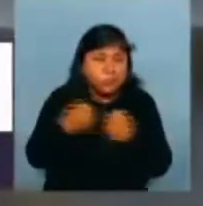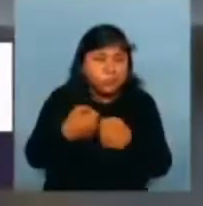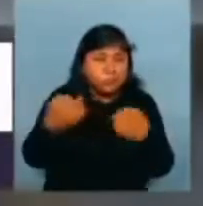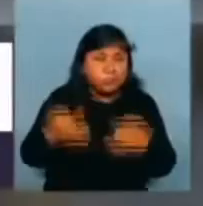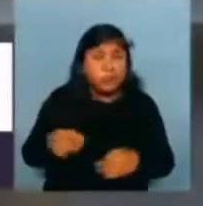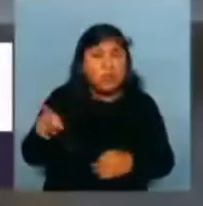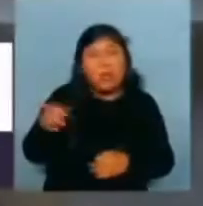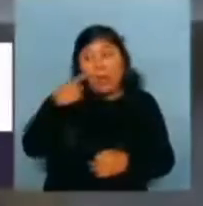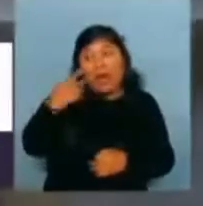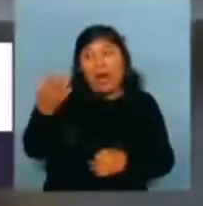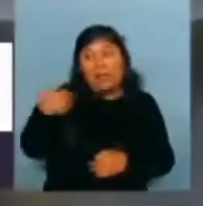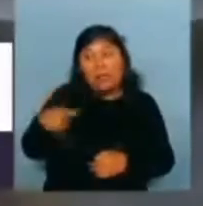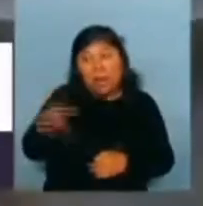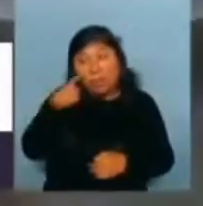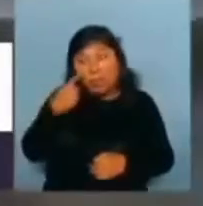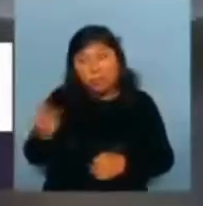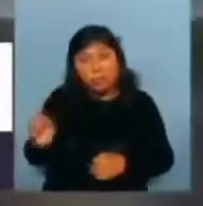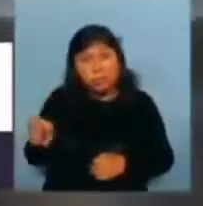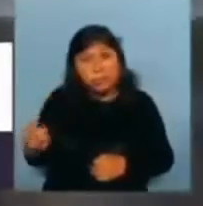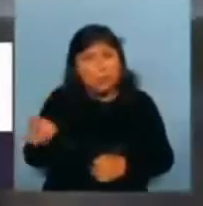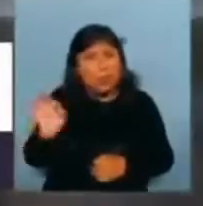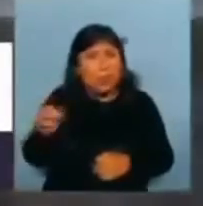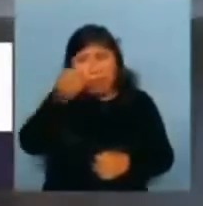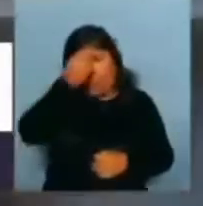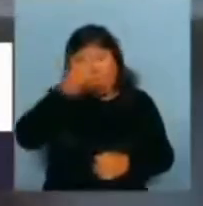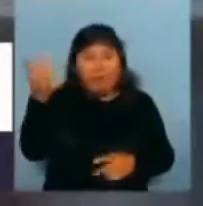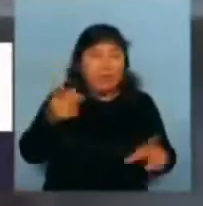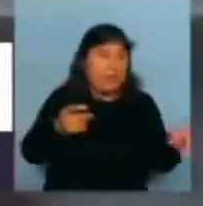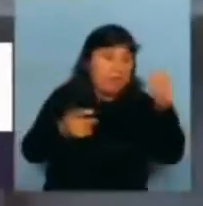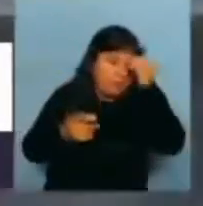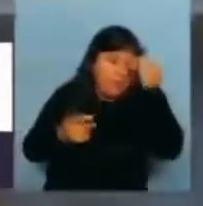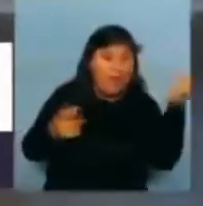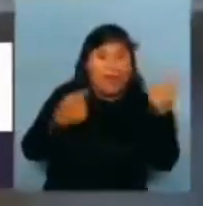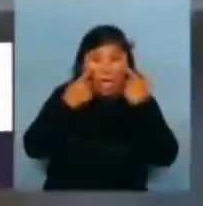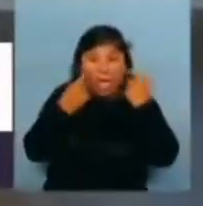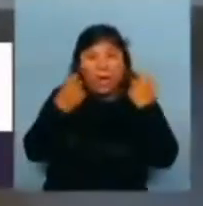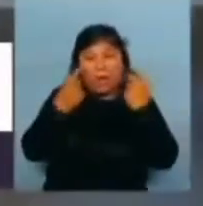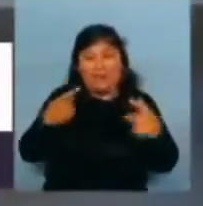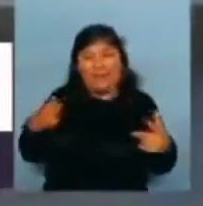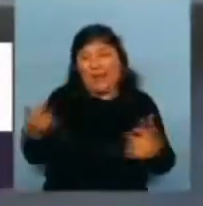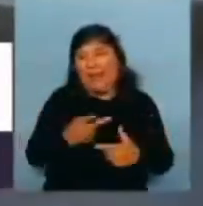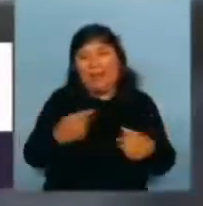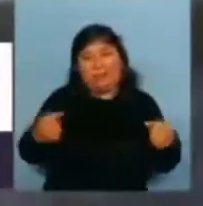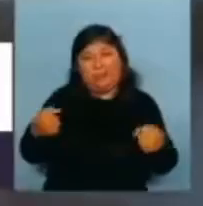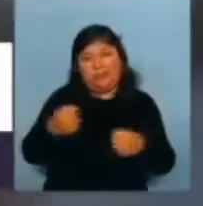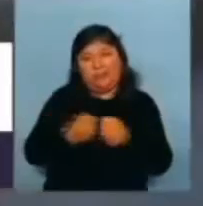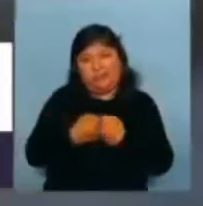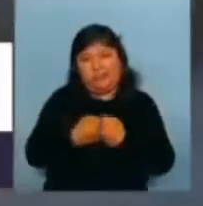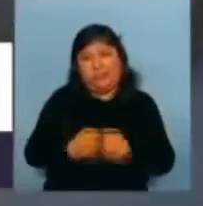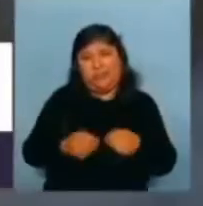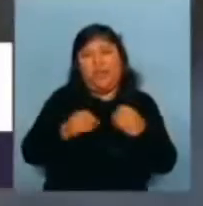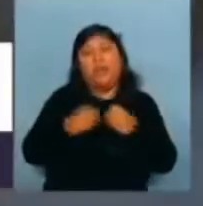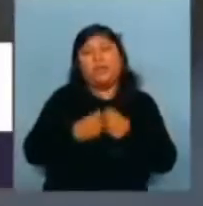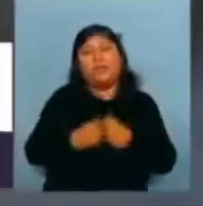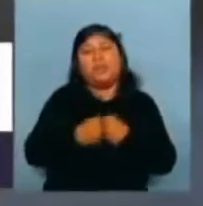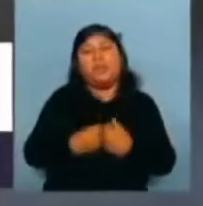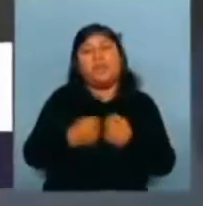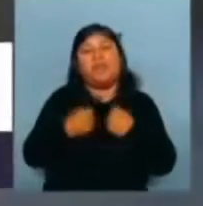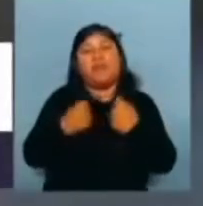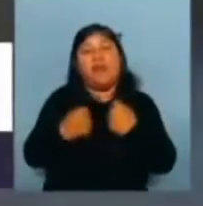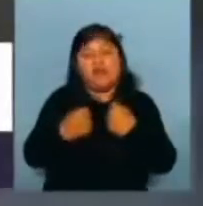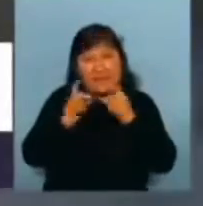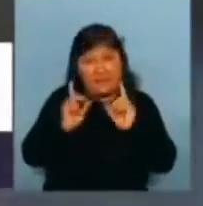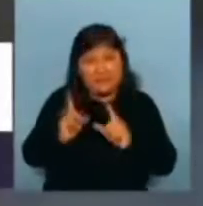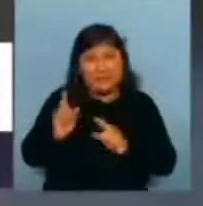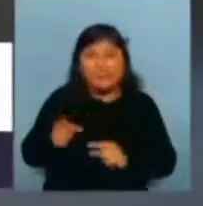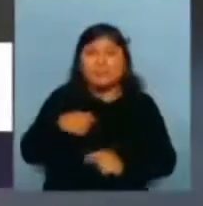en la antesala, hablábamos que iba a ser una pelea bastante trabajada. ¿Fue así? Sí, realmente fue una pelea linda. Para